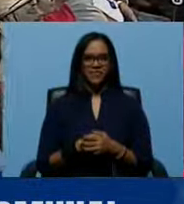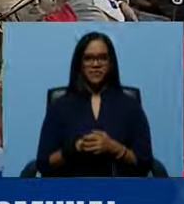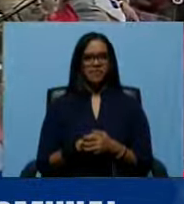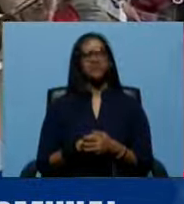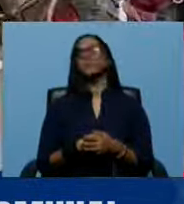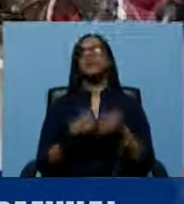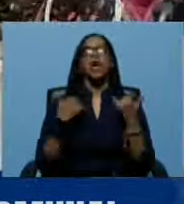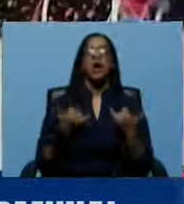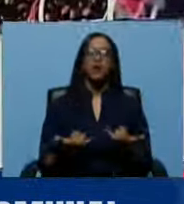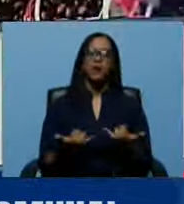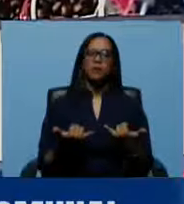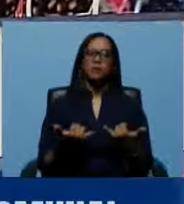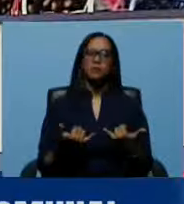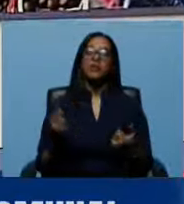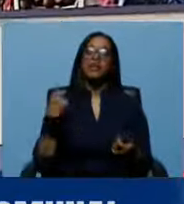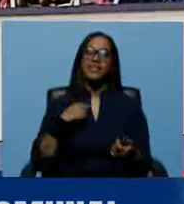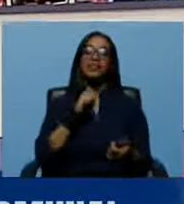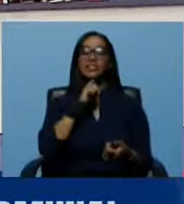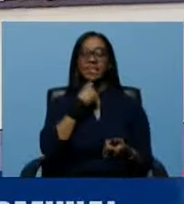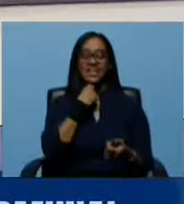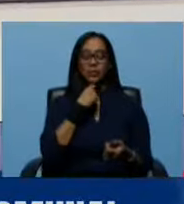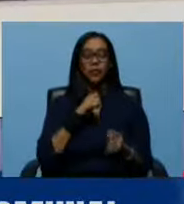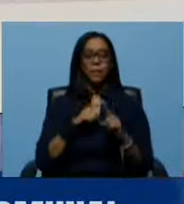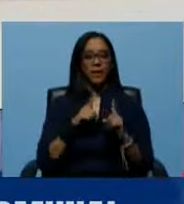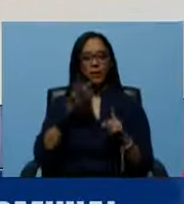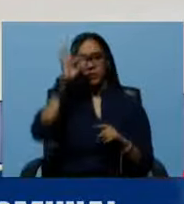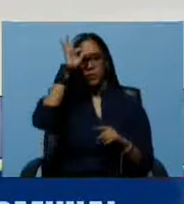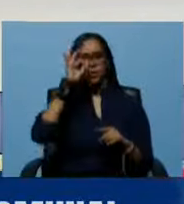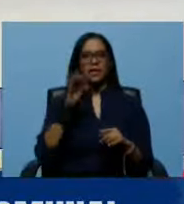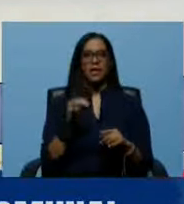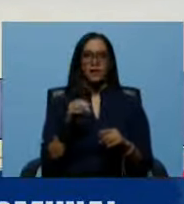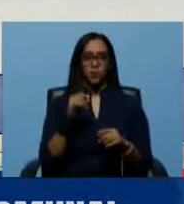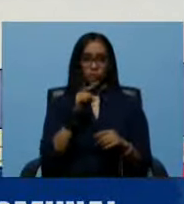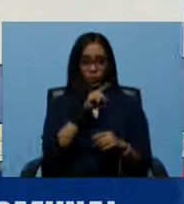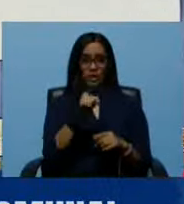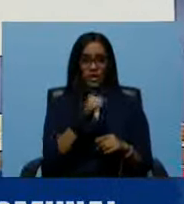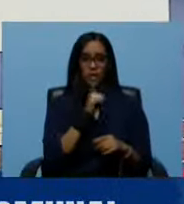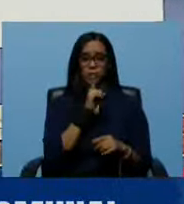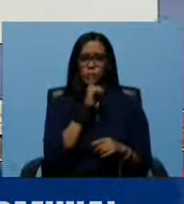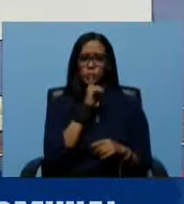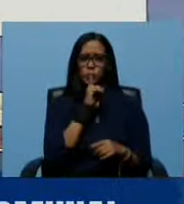Y ahora les tengo un secreto, pero yo no sé. ¿Ustedes saben guardar secreto?